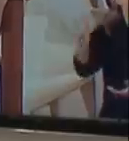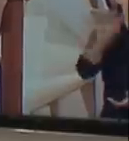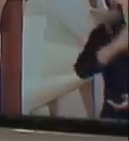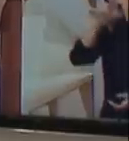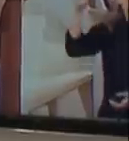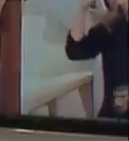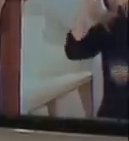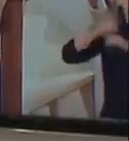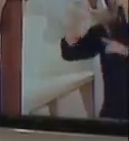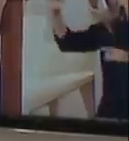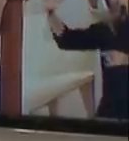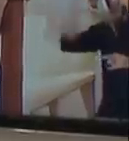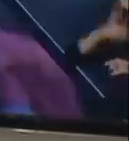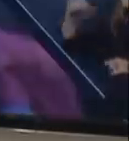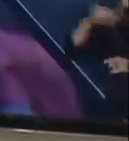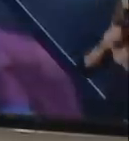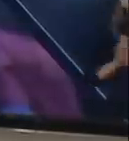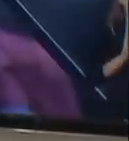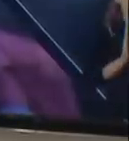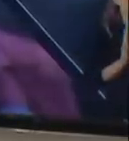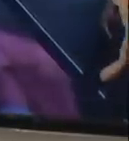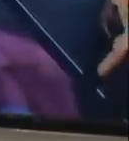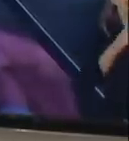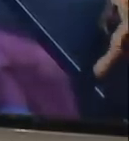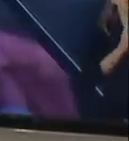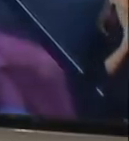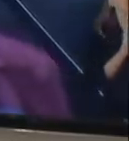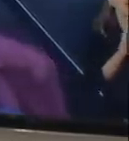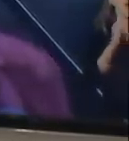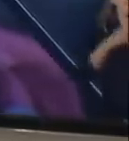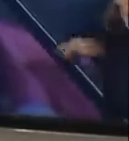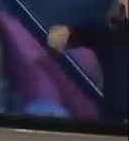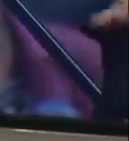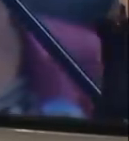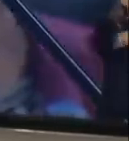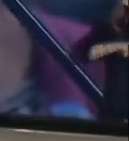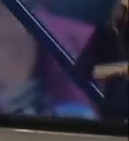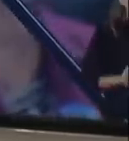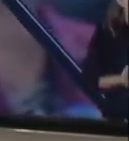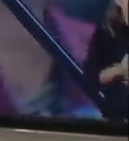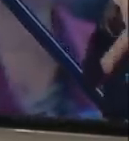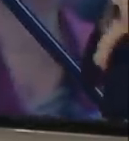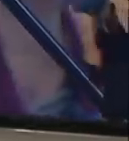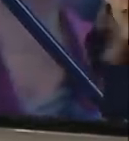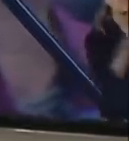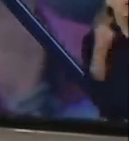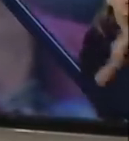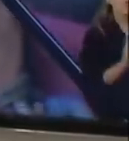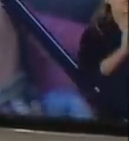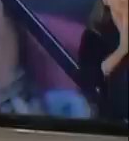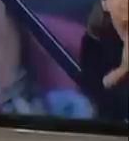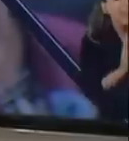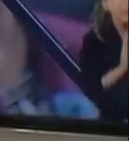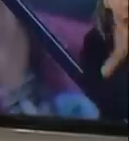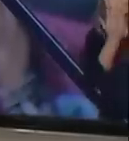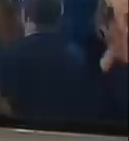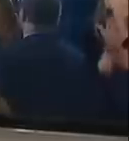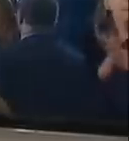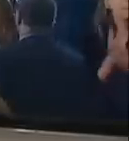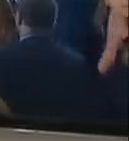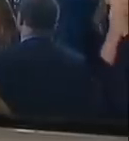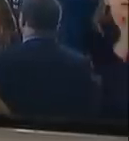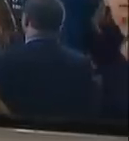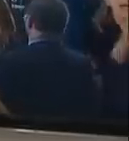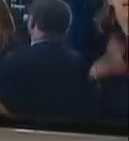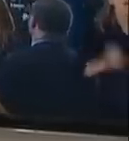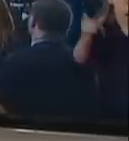de cuánto sirvió esa ayuda, porque inclusive Monseñor Poli habló de las cifras de la pobreza y recordó que en la Argentina 6 de cada